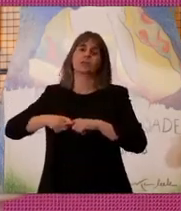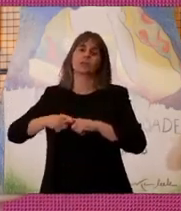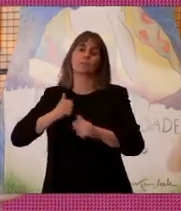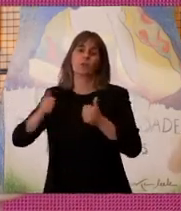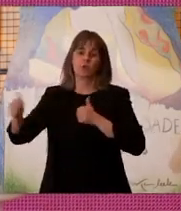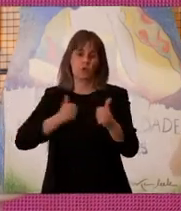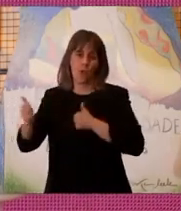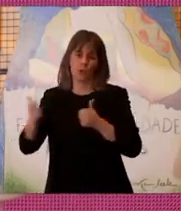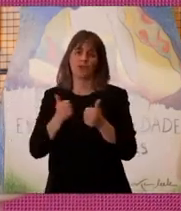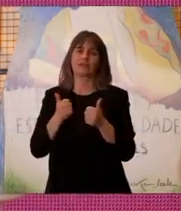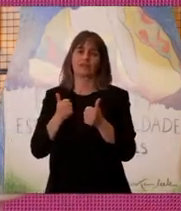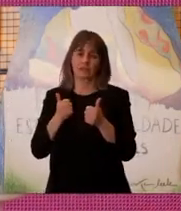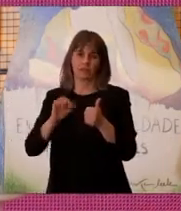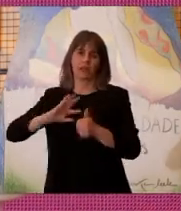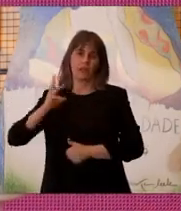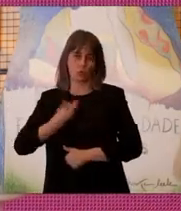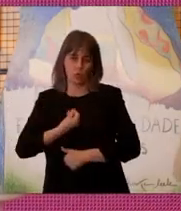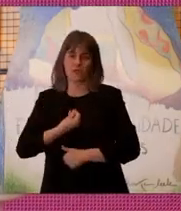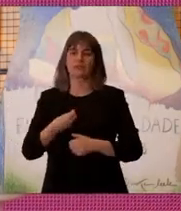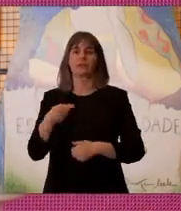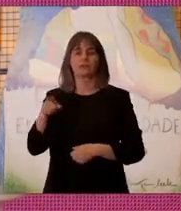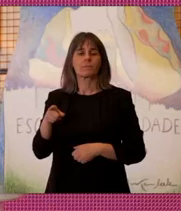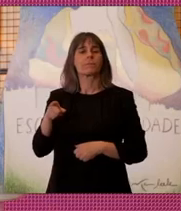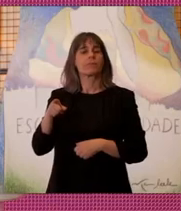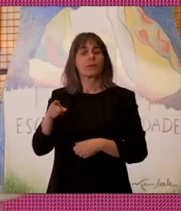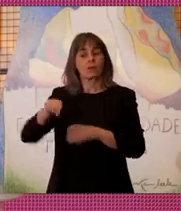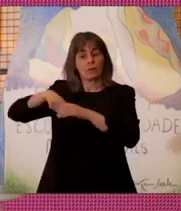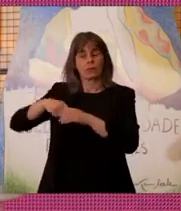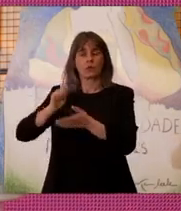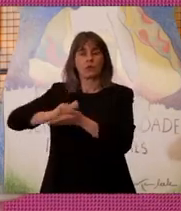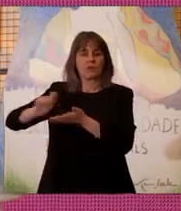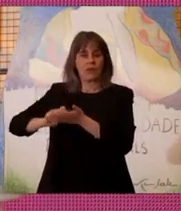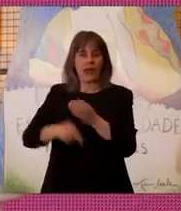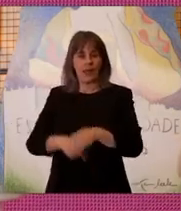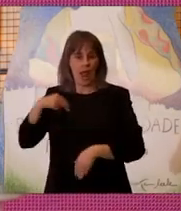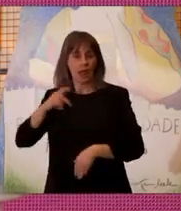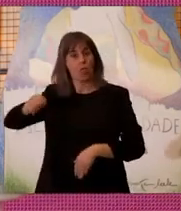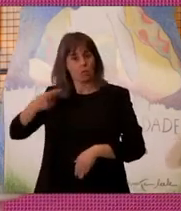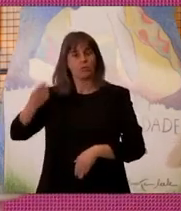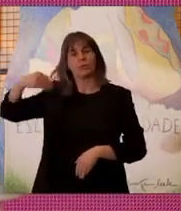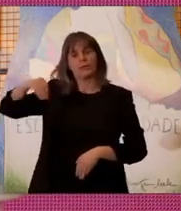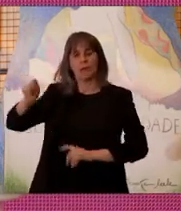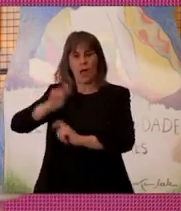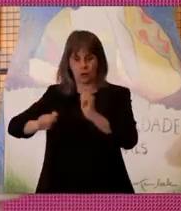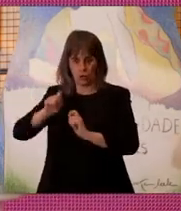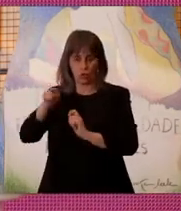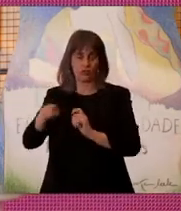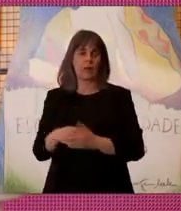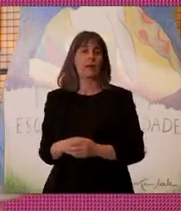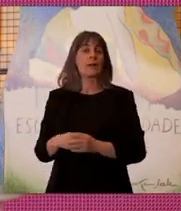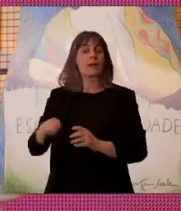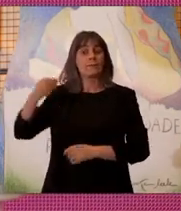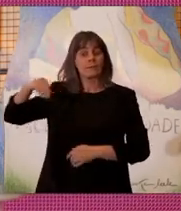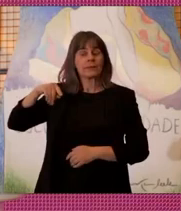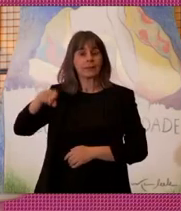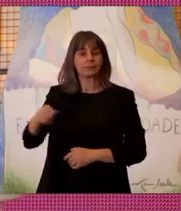no es poca cosa verdades ocupó o cargo de secretaria sheral después también de presidenta en esta asociación como presidenta fue